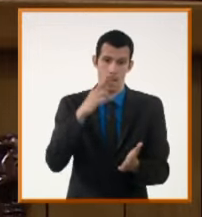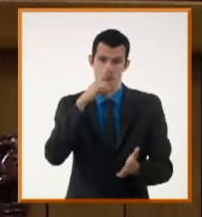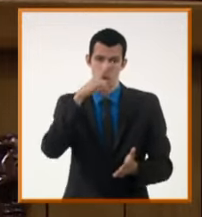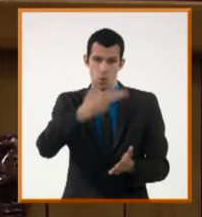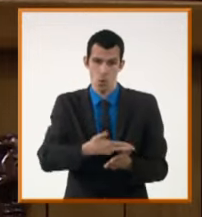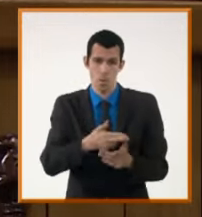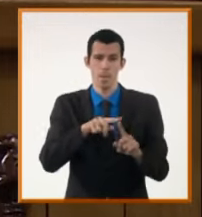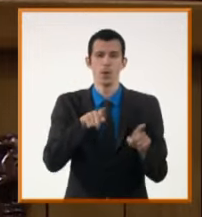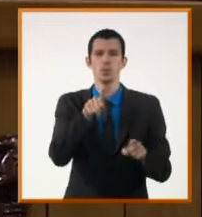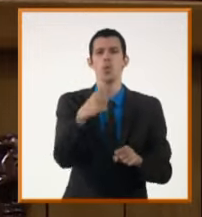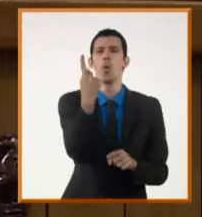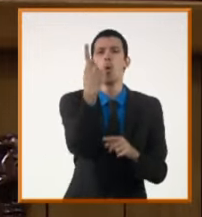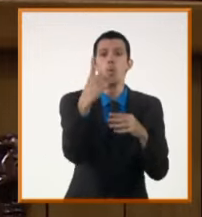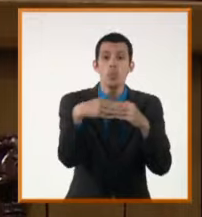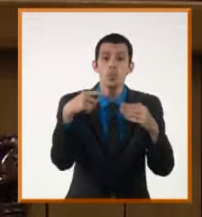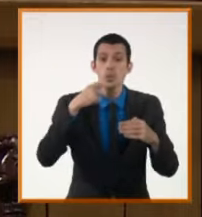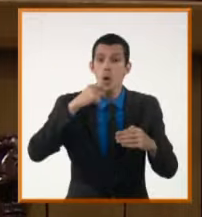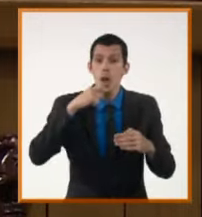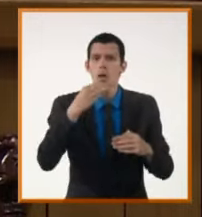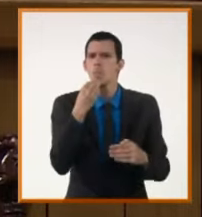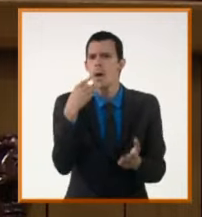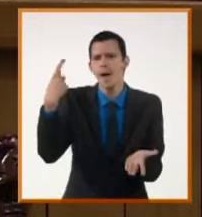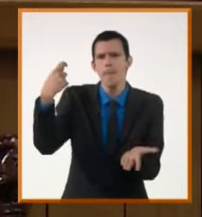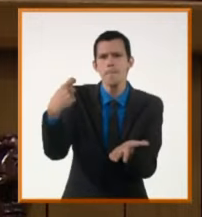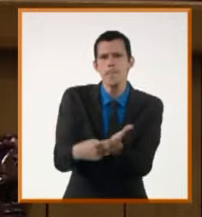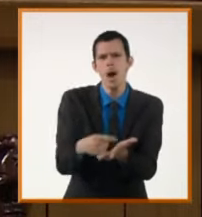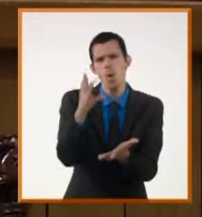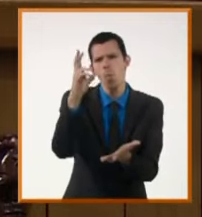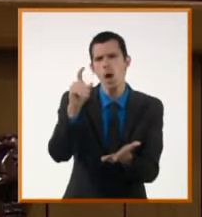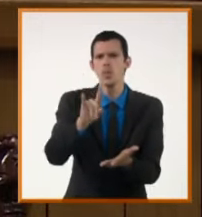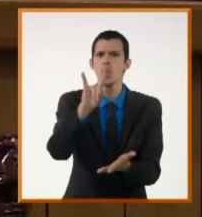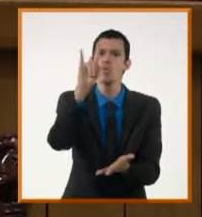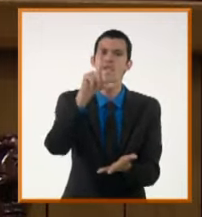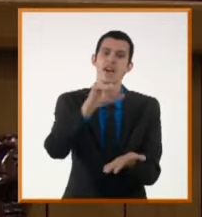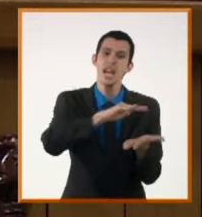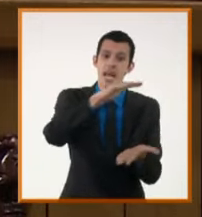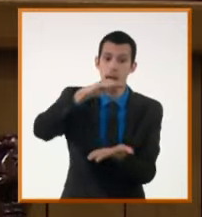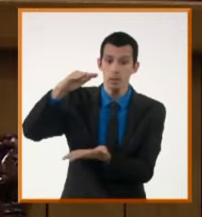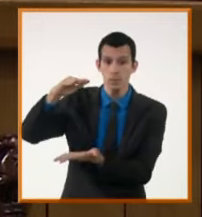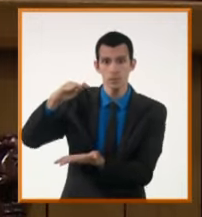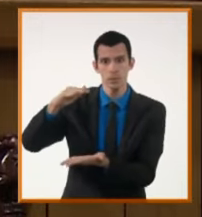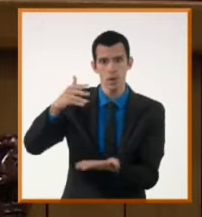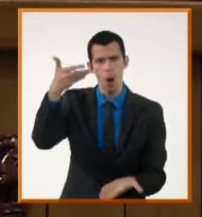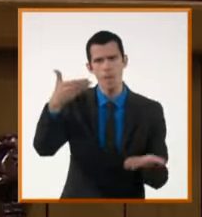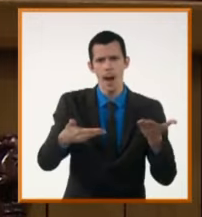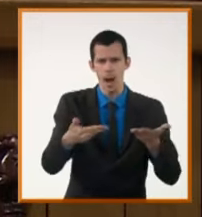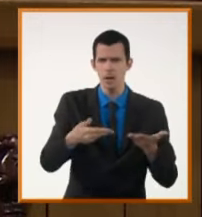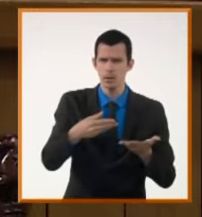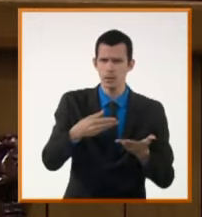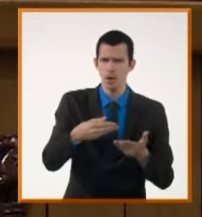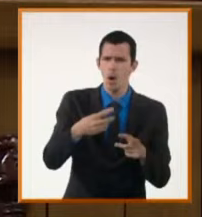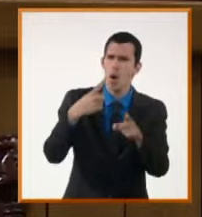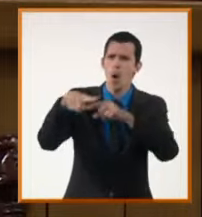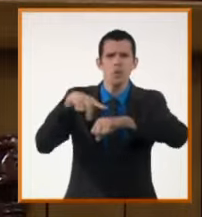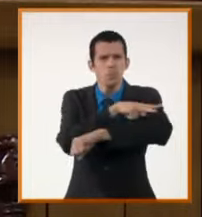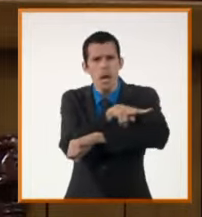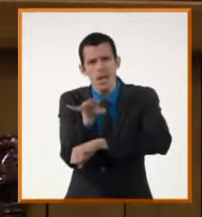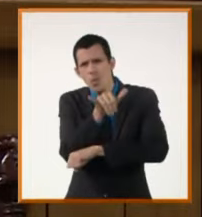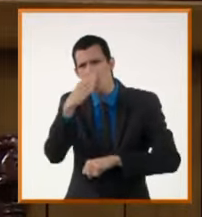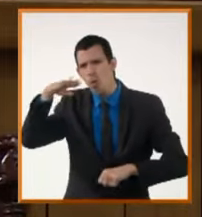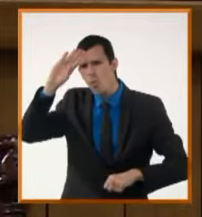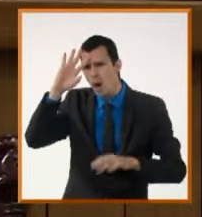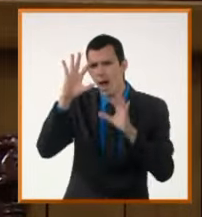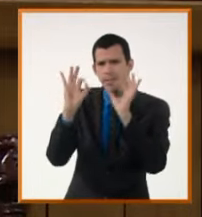dólar puede comprar 9 litros de gasolina en este país. Busque qué país del mundo se puede comprar 9 litros de gasolina con un